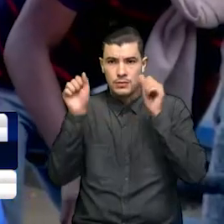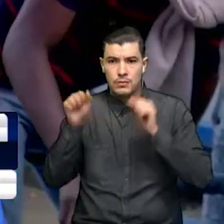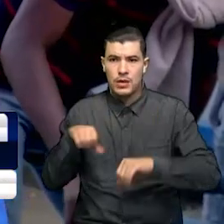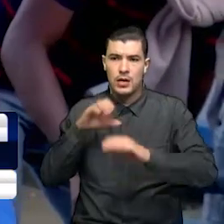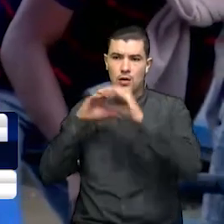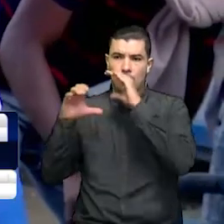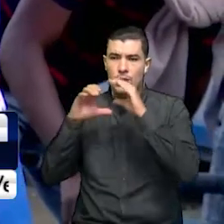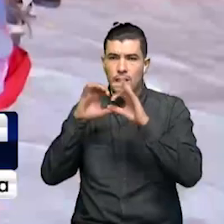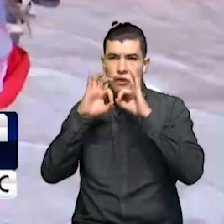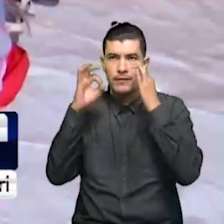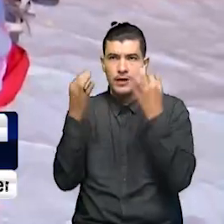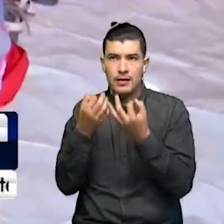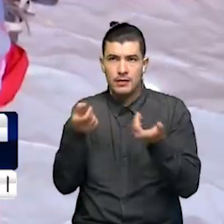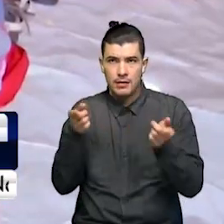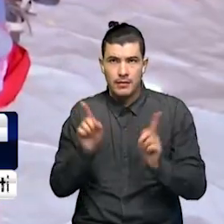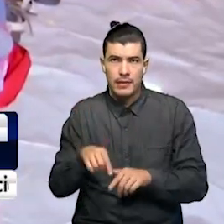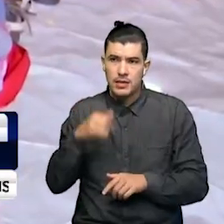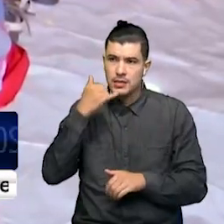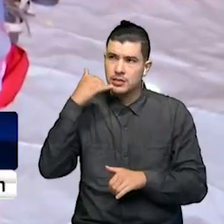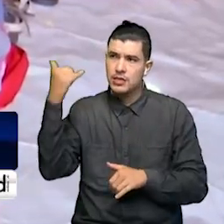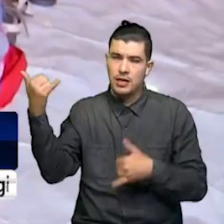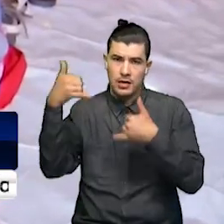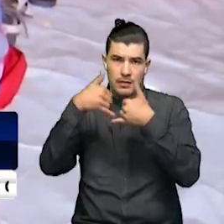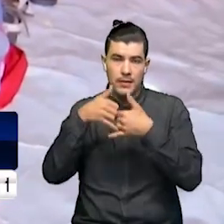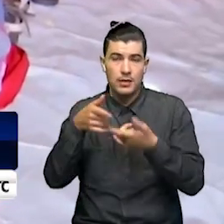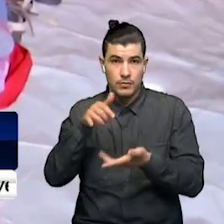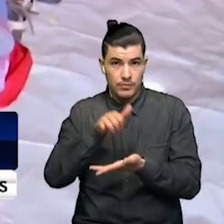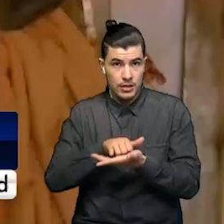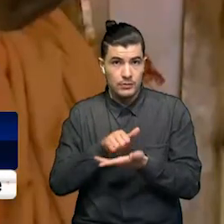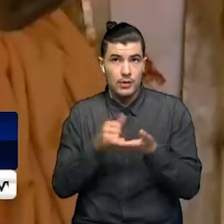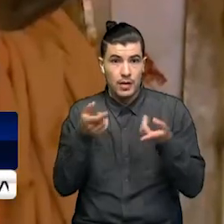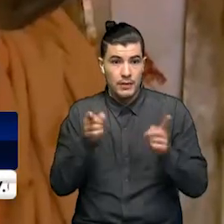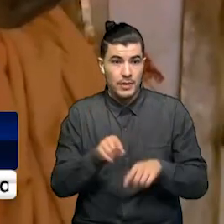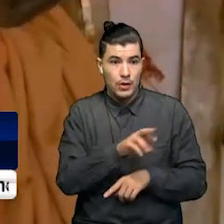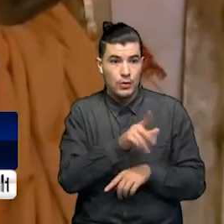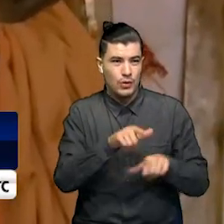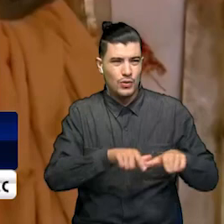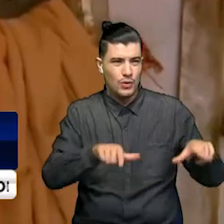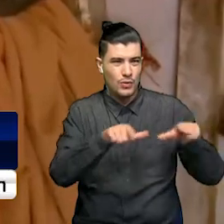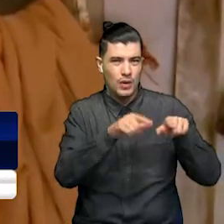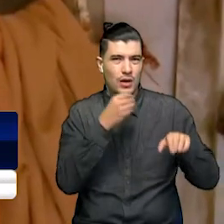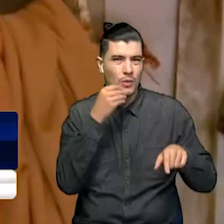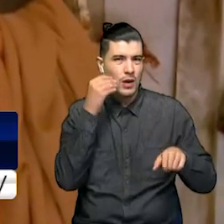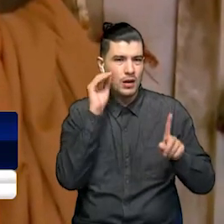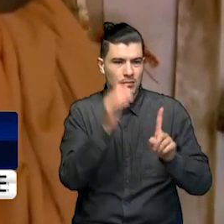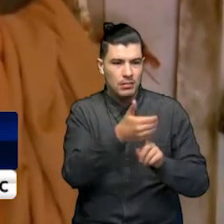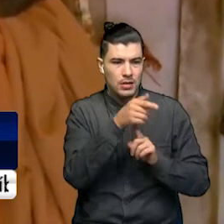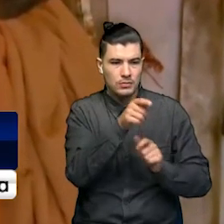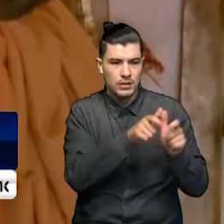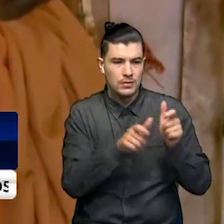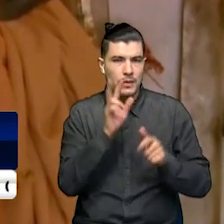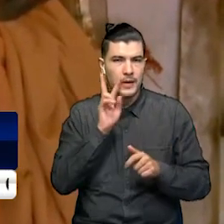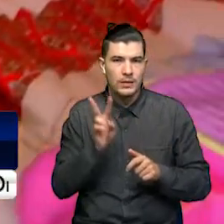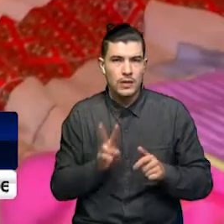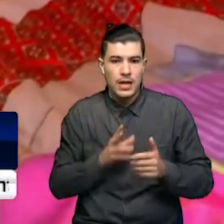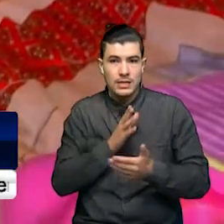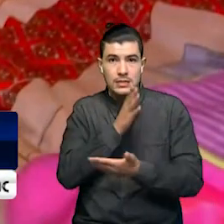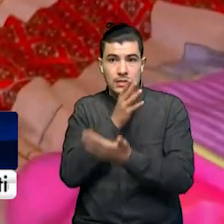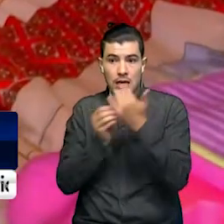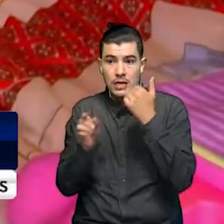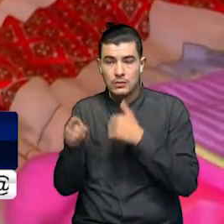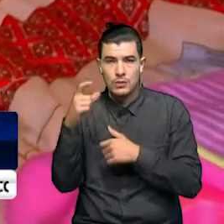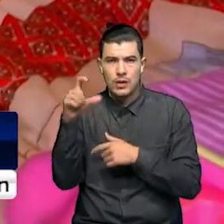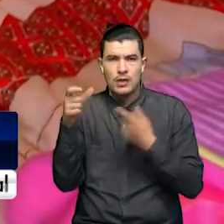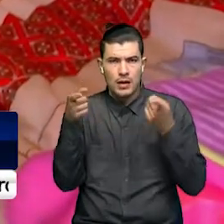y también llamadas telefónicas. En otro refugio que está ubicado en la salida hacia Cúcuta, también los atienden. Les